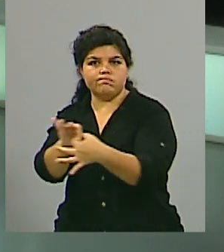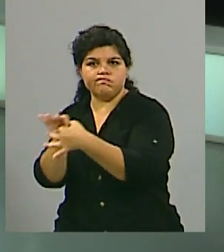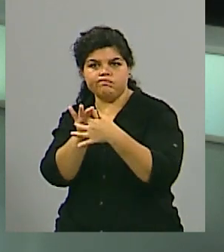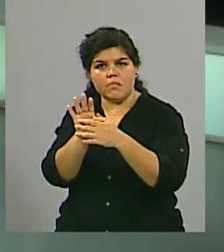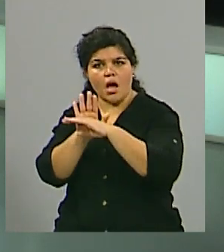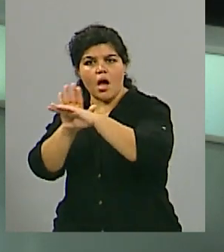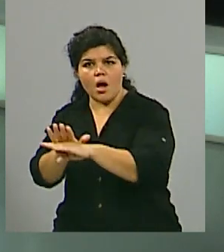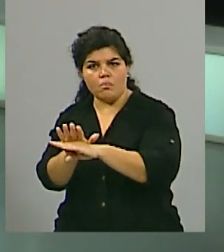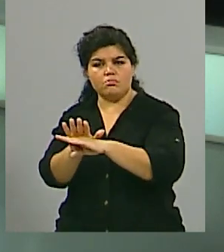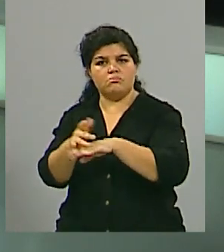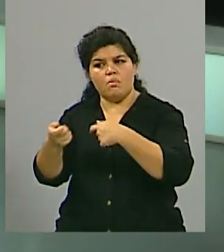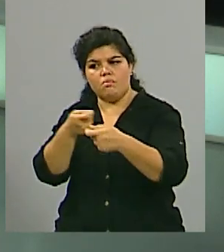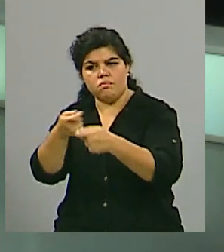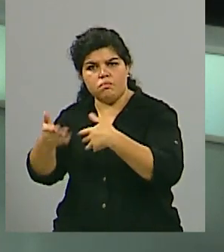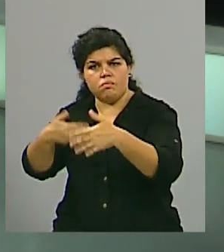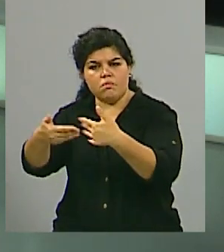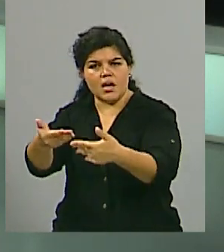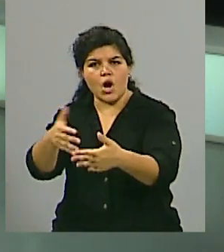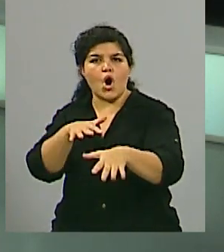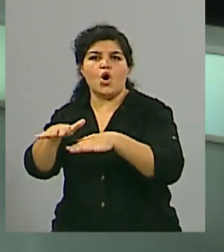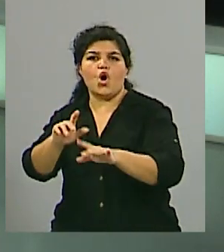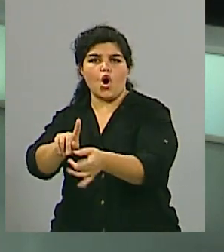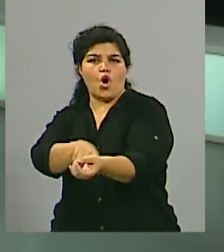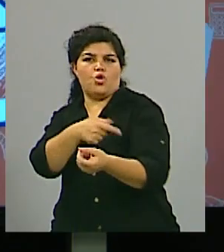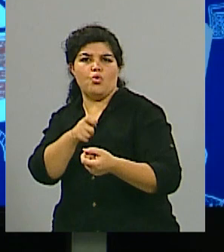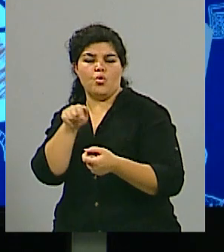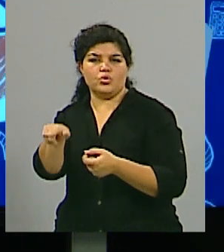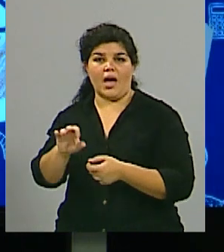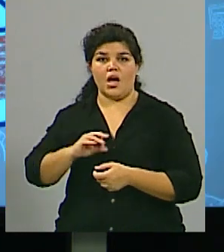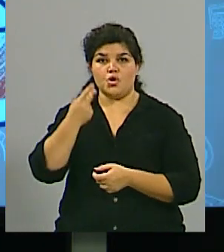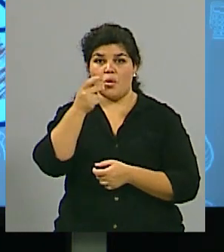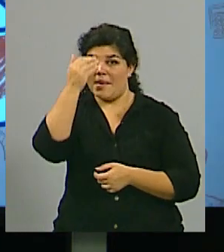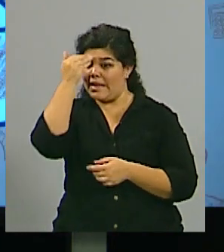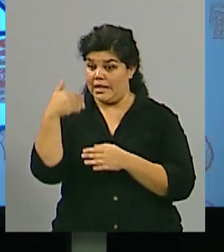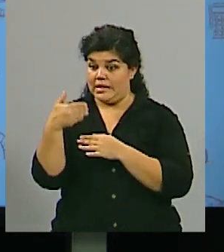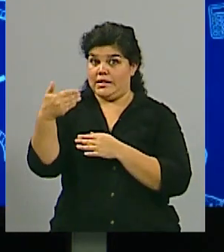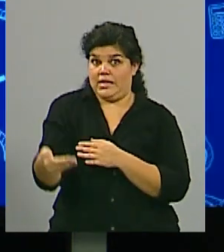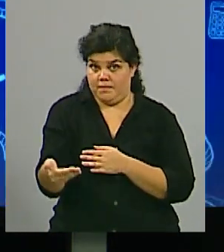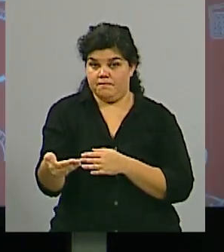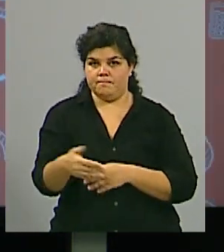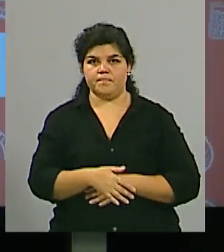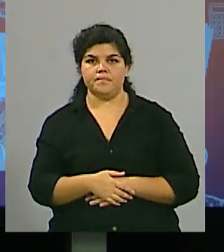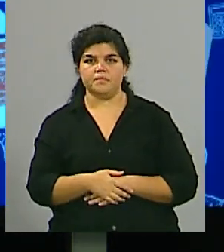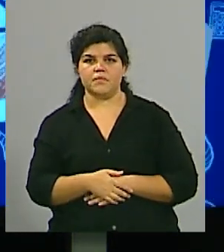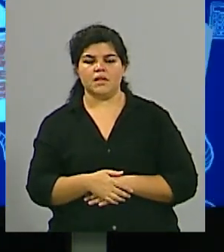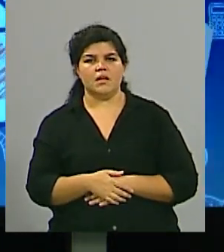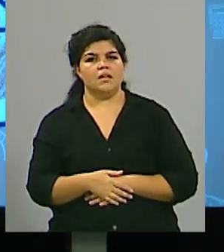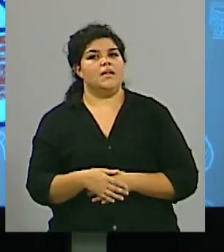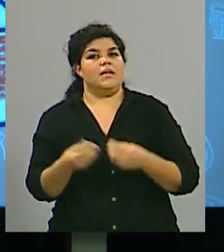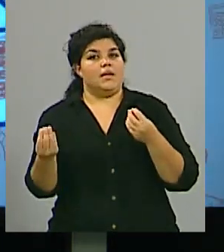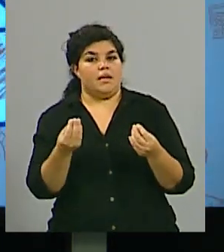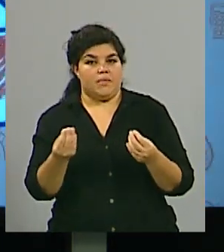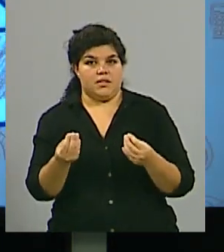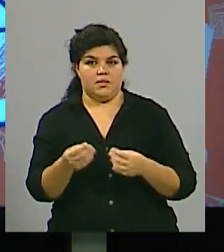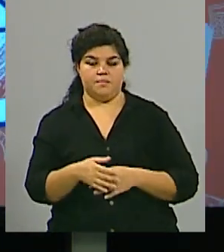los comportamientos que fueron dándose principalmente con posterioridad al 2015. Pero yo lo que busco dar cuenta es el